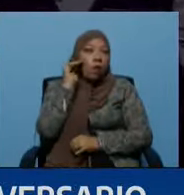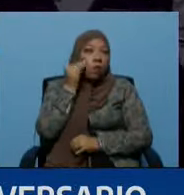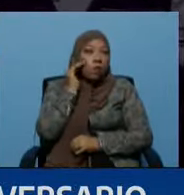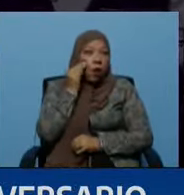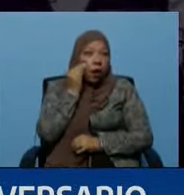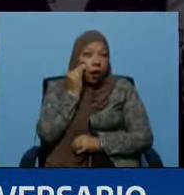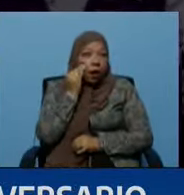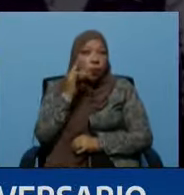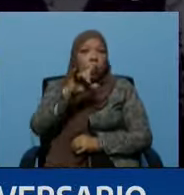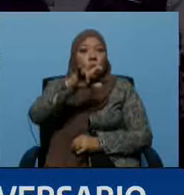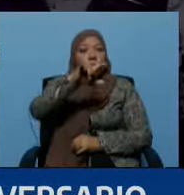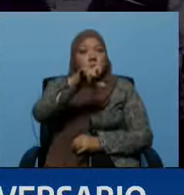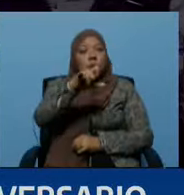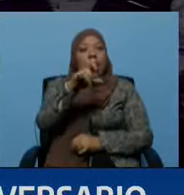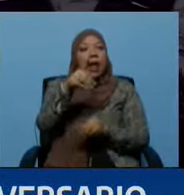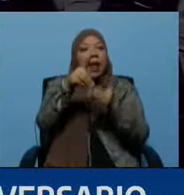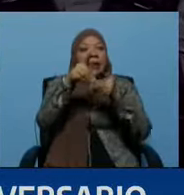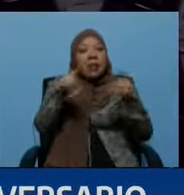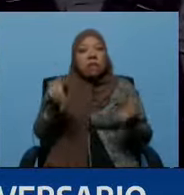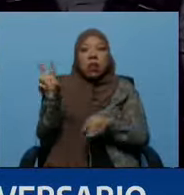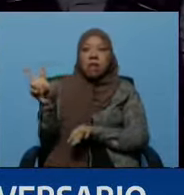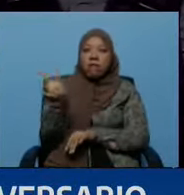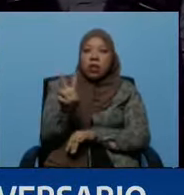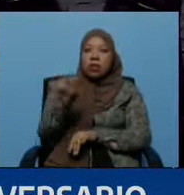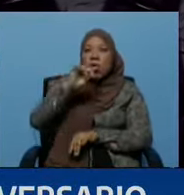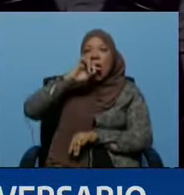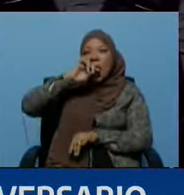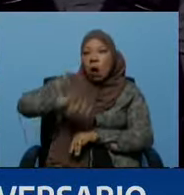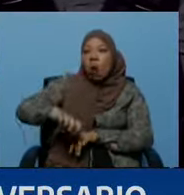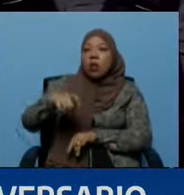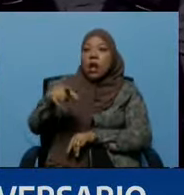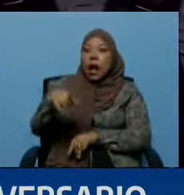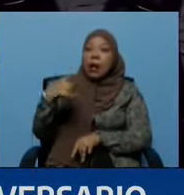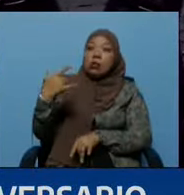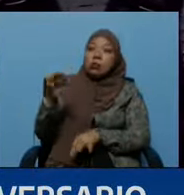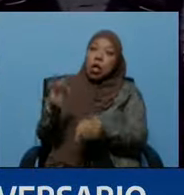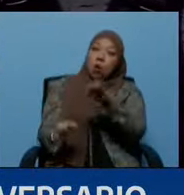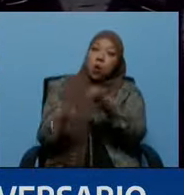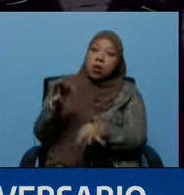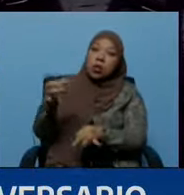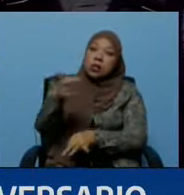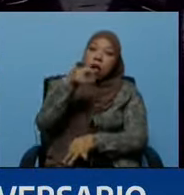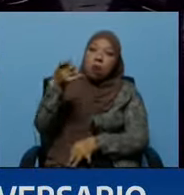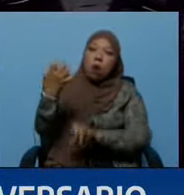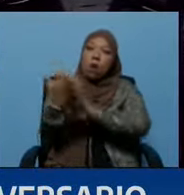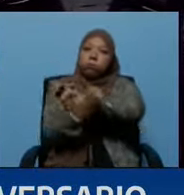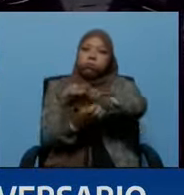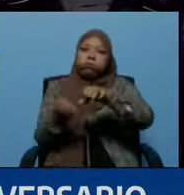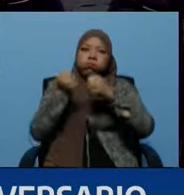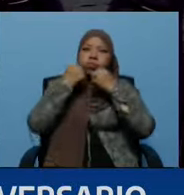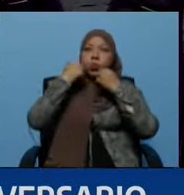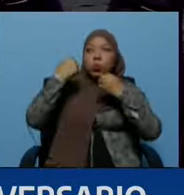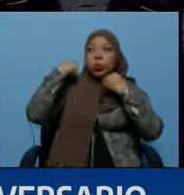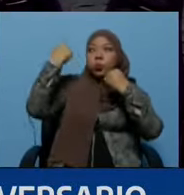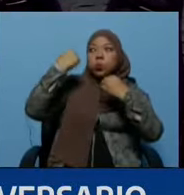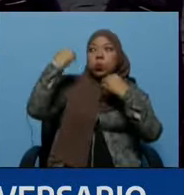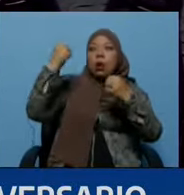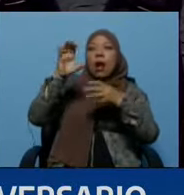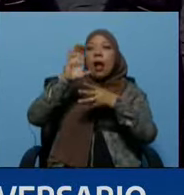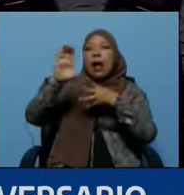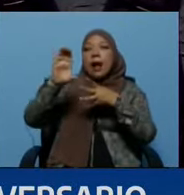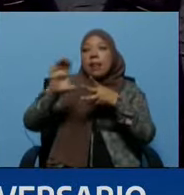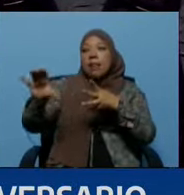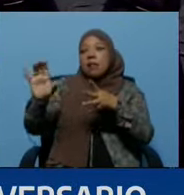para llenar de odio y dividir a Venezuela y justificar la violencia. Fascista porque su característica principal, el odio,